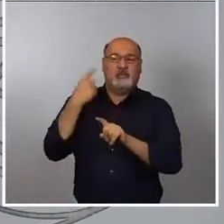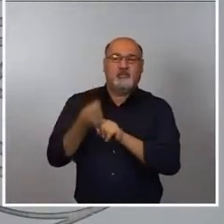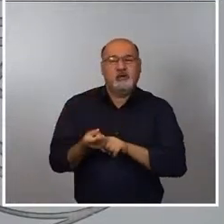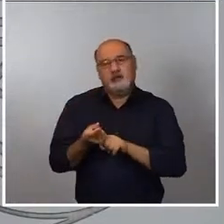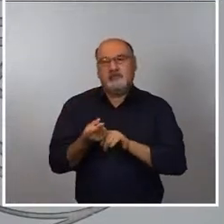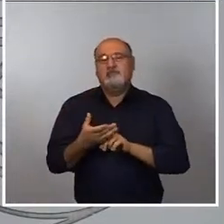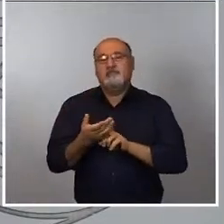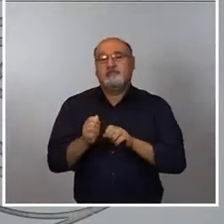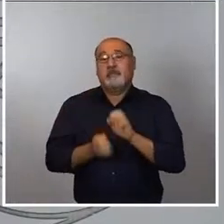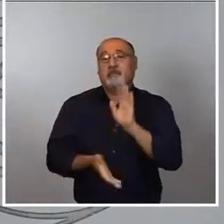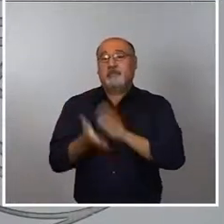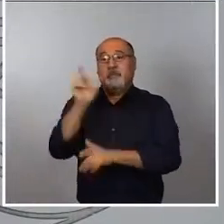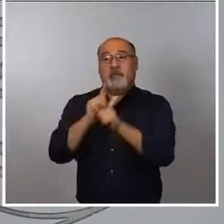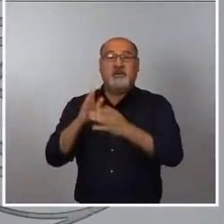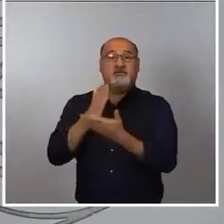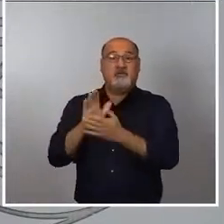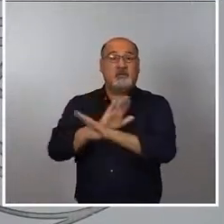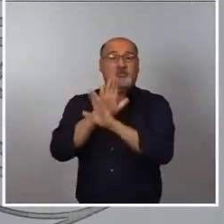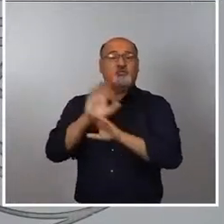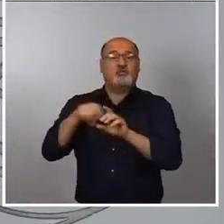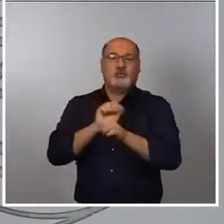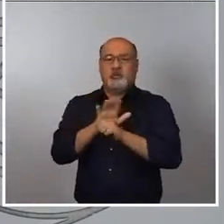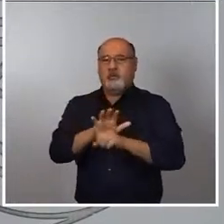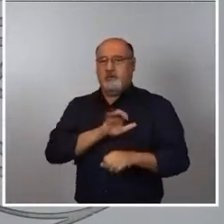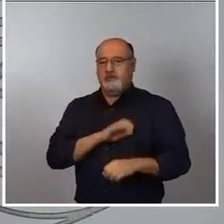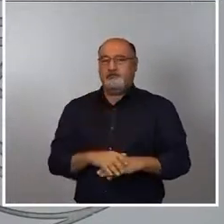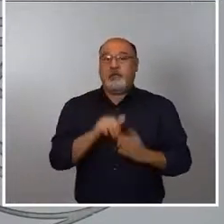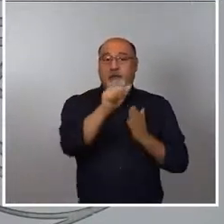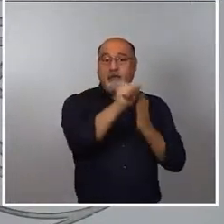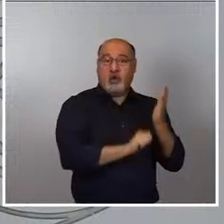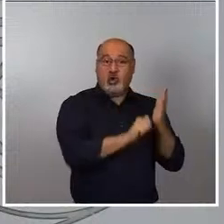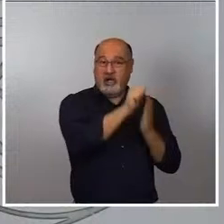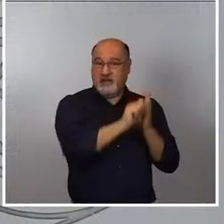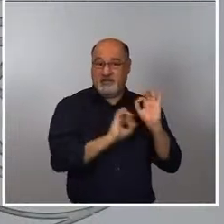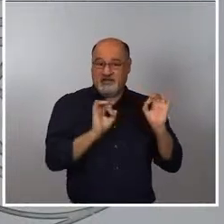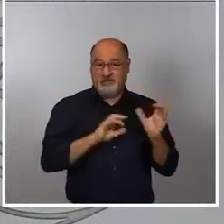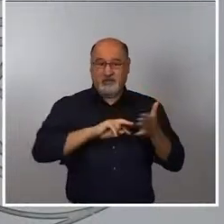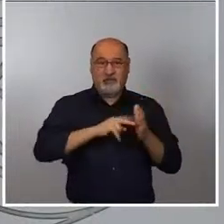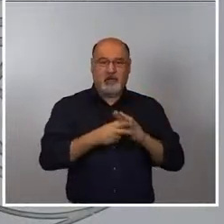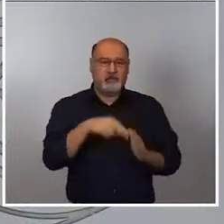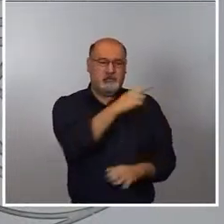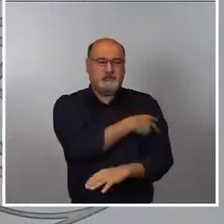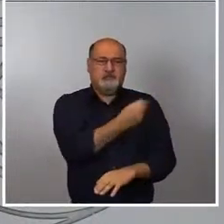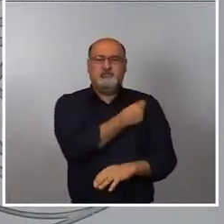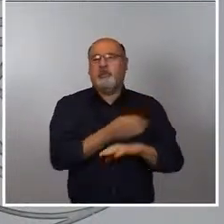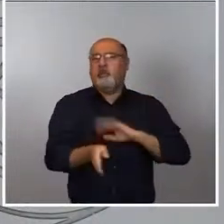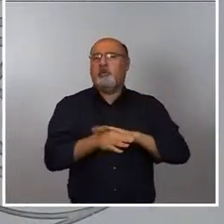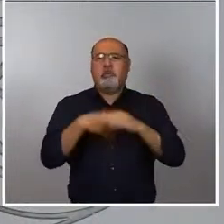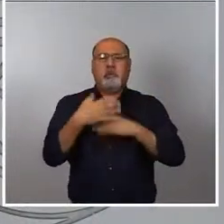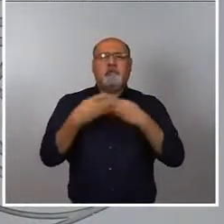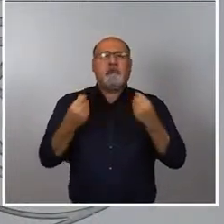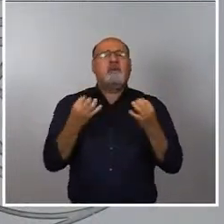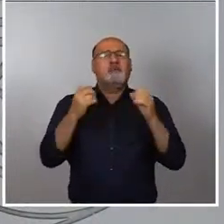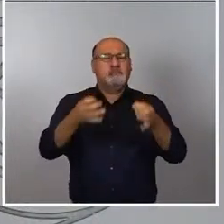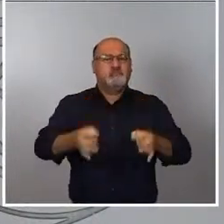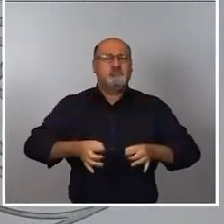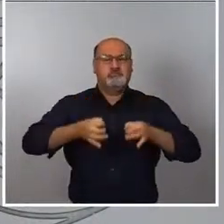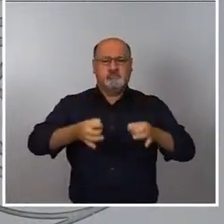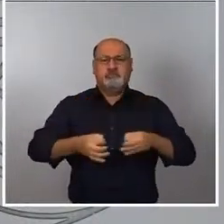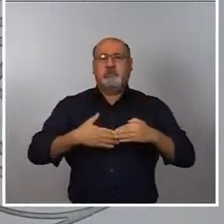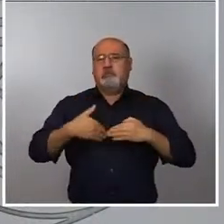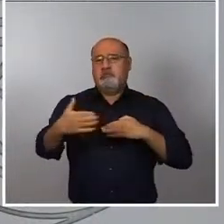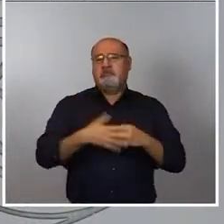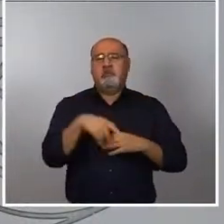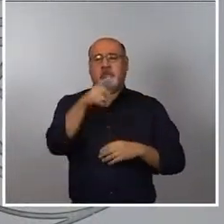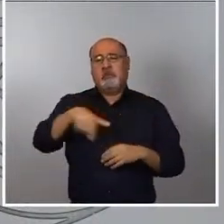importantes el programa de vacunación continúa desarrollándose bien y generando progresivamente la inmunidad en la población